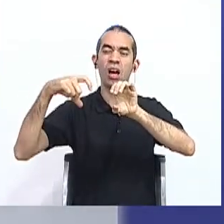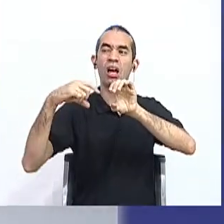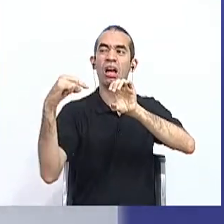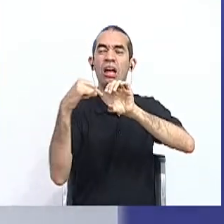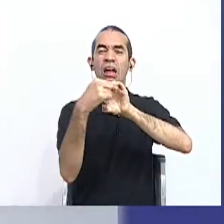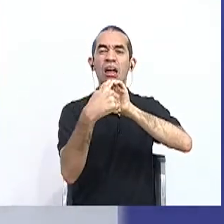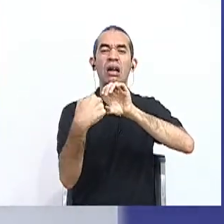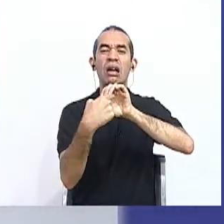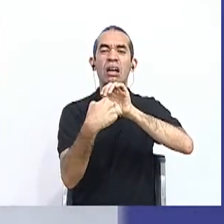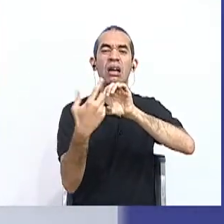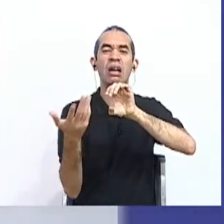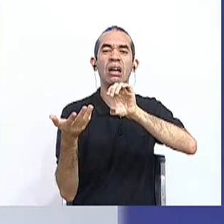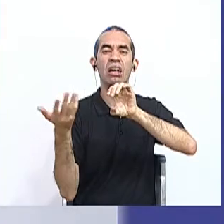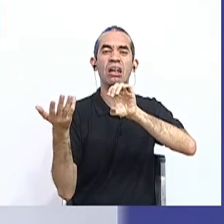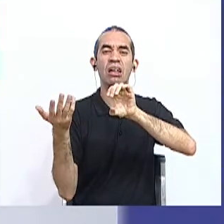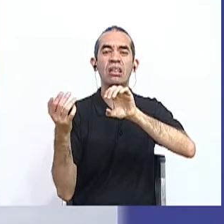jeringa?